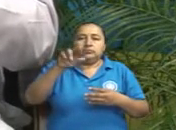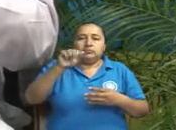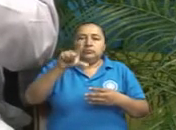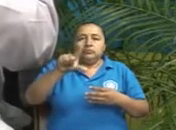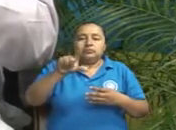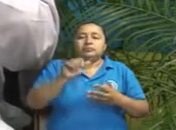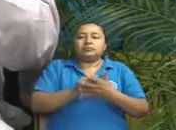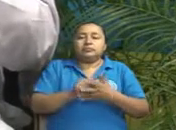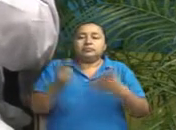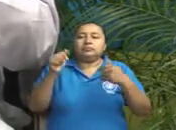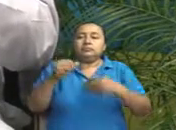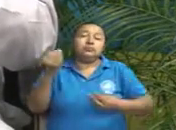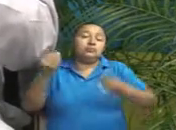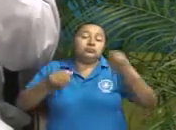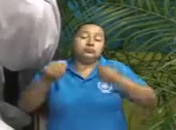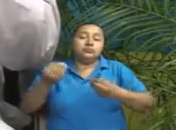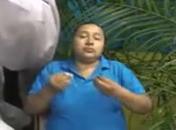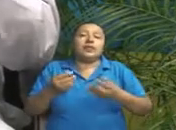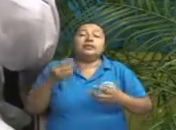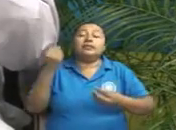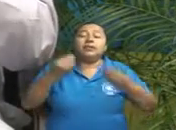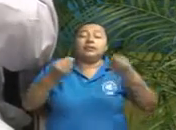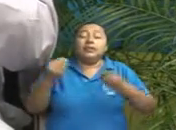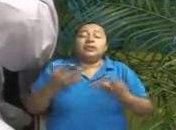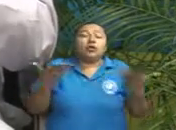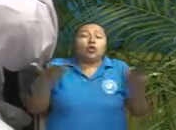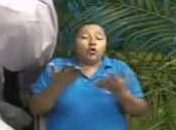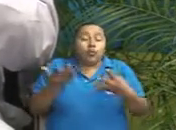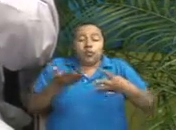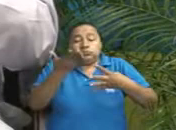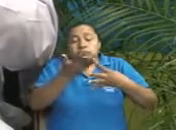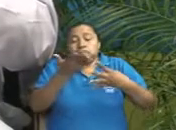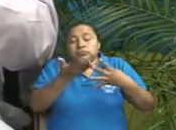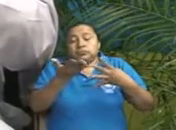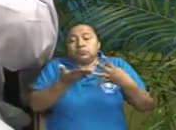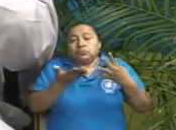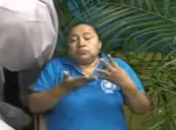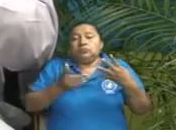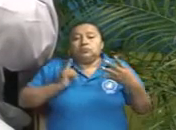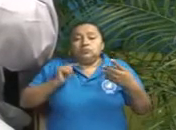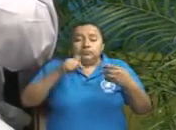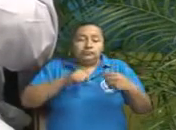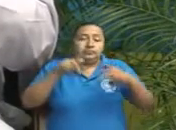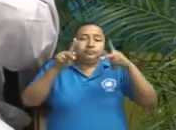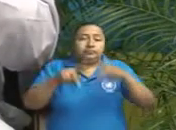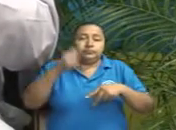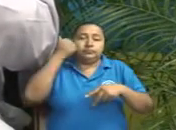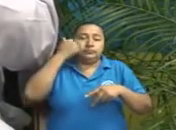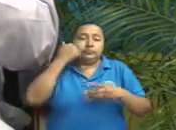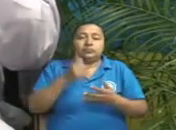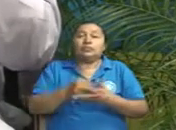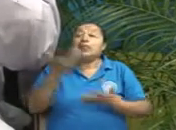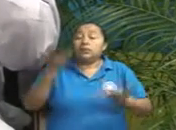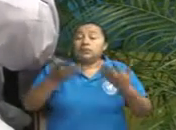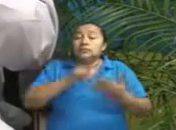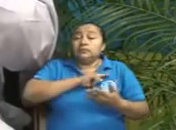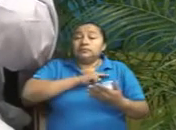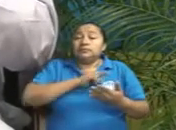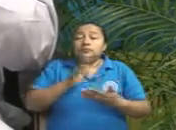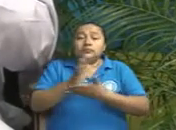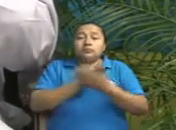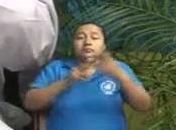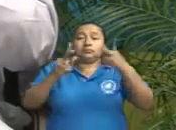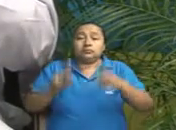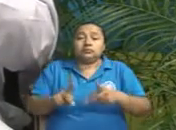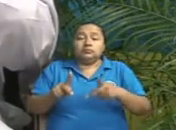hormonoterapia. ¿Y en qué va a depender? Pues del estadio en que nosotros estemos detectando esta enfermedad. Incluso la mayoría de estos